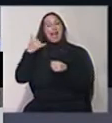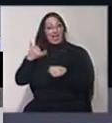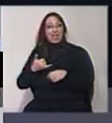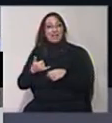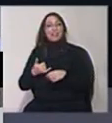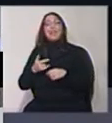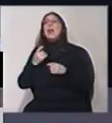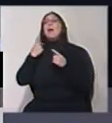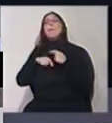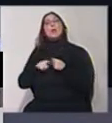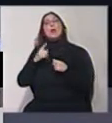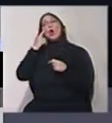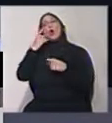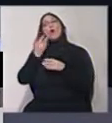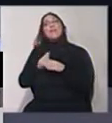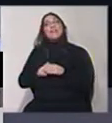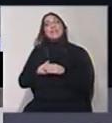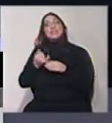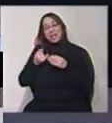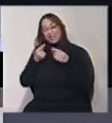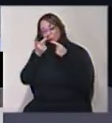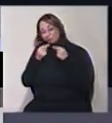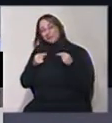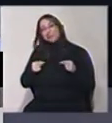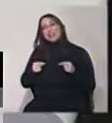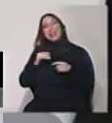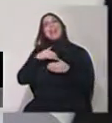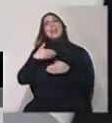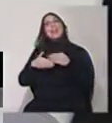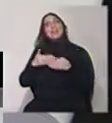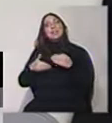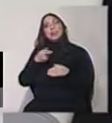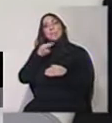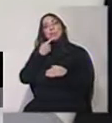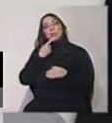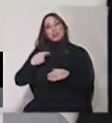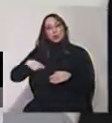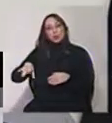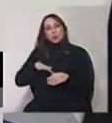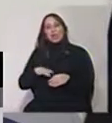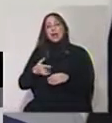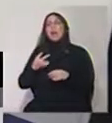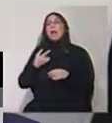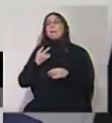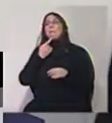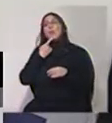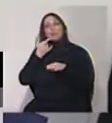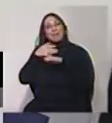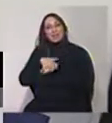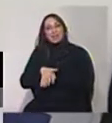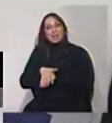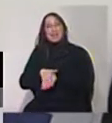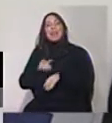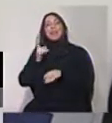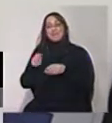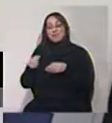el tema de la convivencia tiene componentes de desarrollos de políticas sociales, de políticas integrales, tiene que